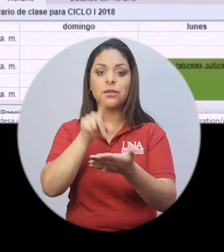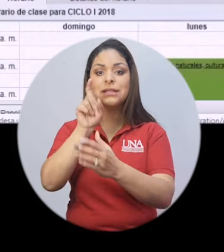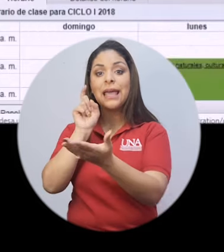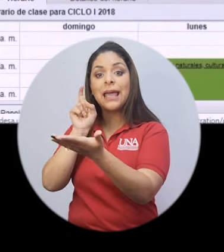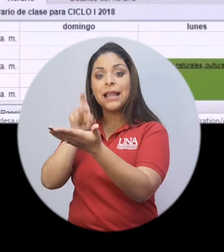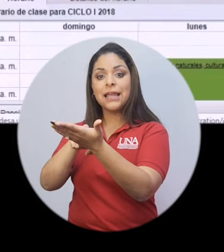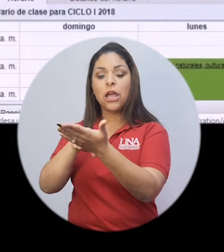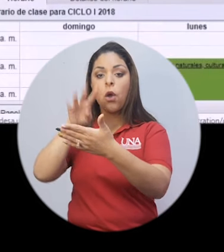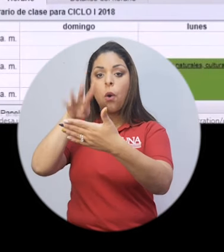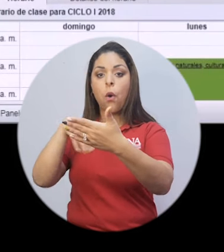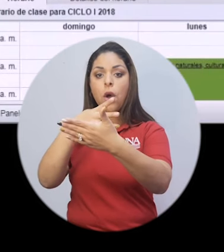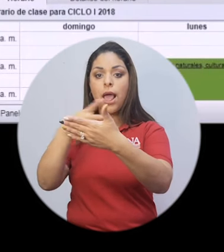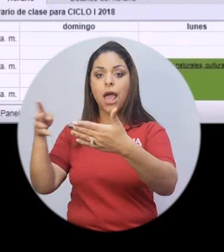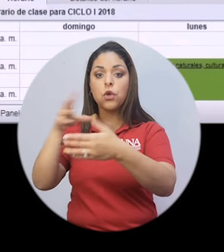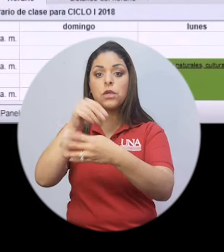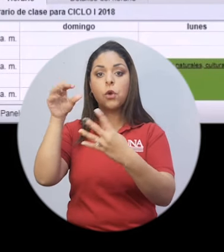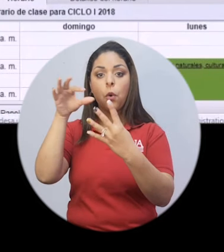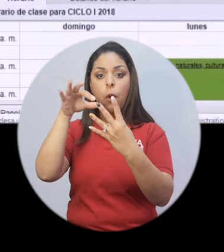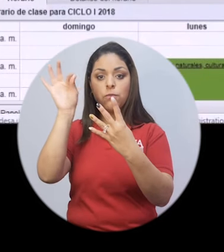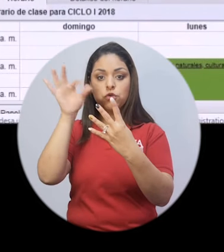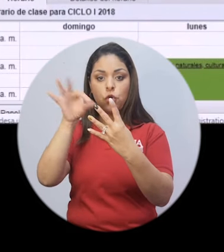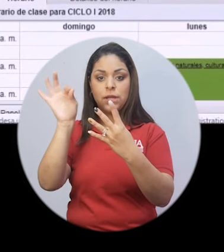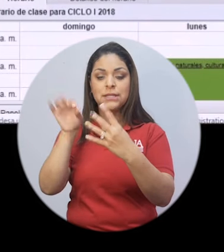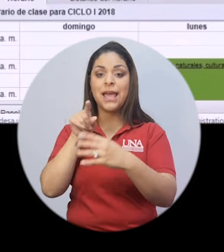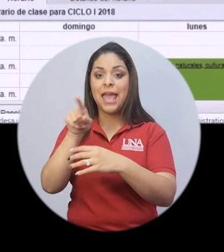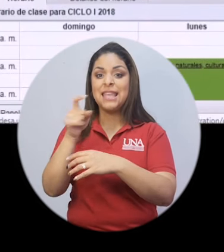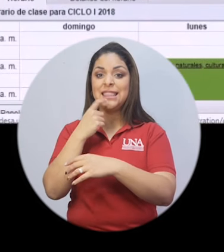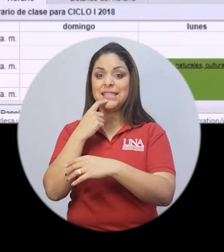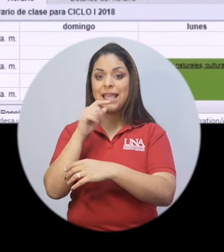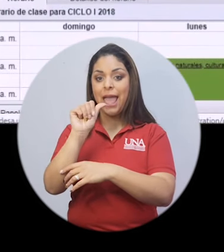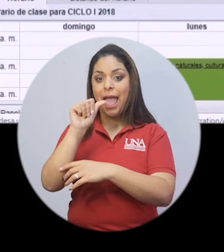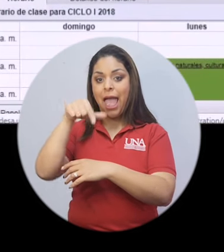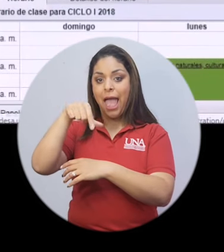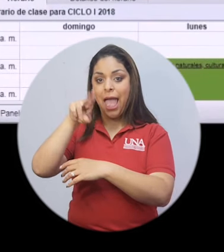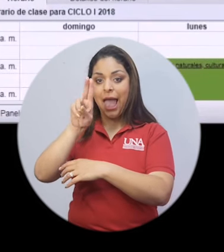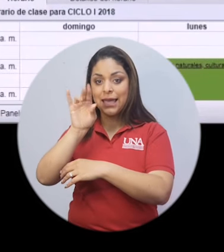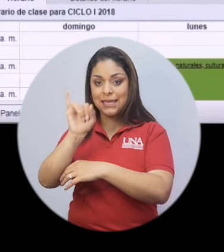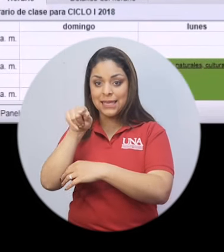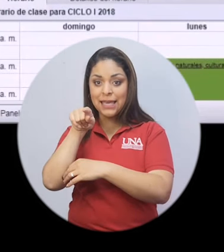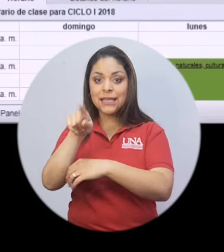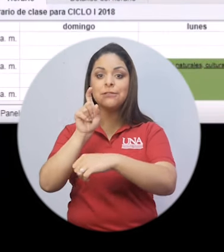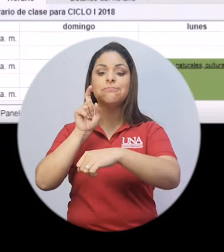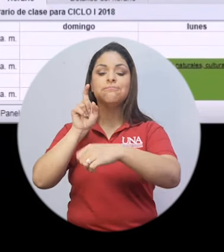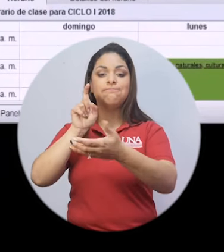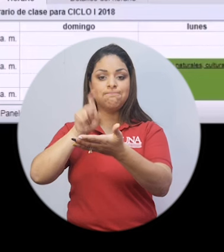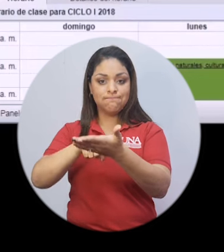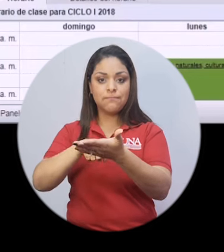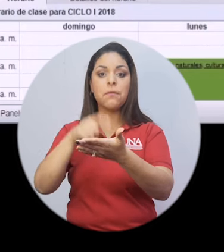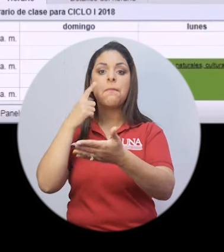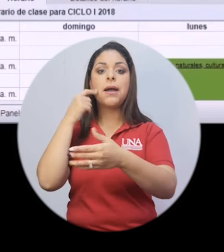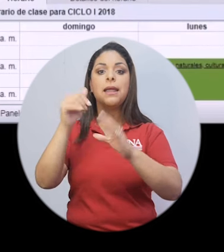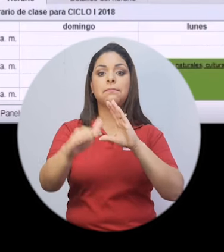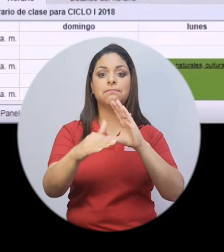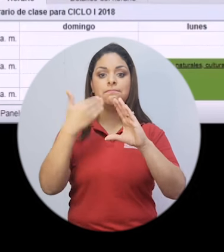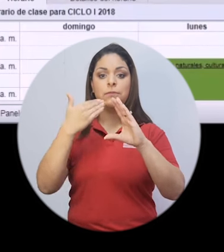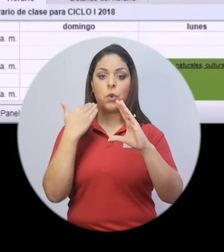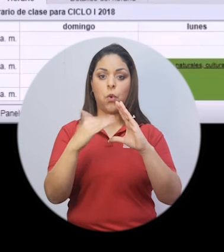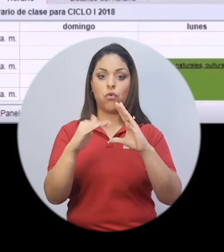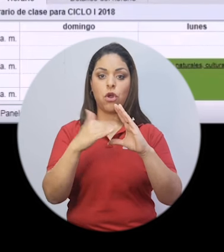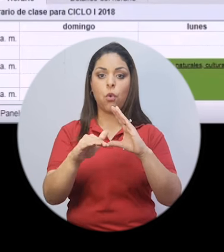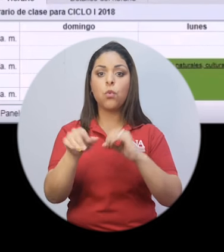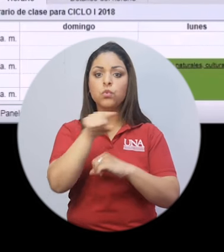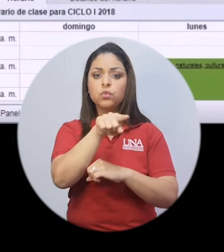sobre Horario y Opciones. Hace clic aquí para enviar el comprobante a tu correo electrónico. Digita tu dirección